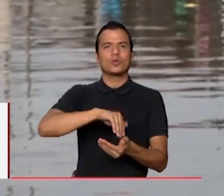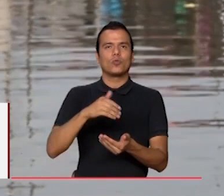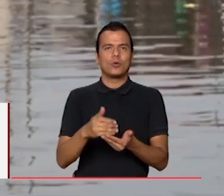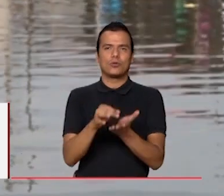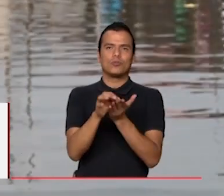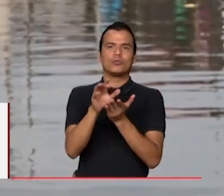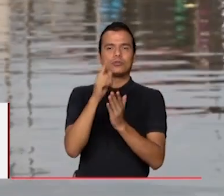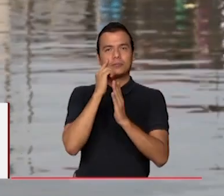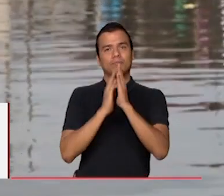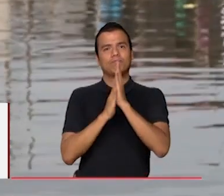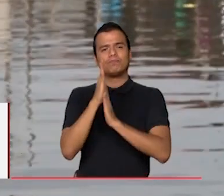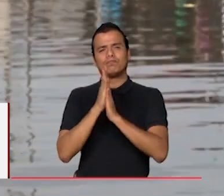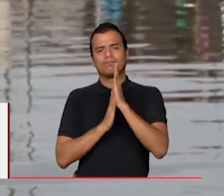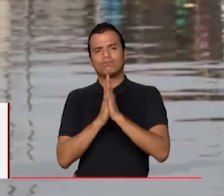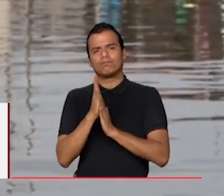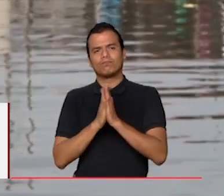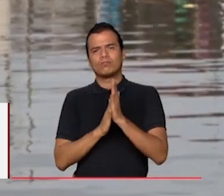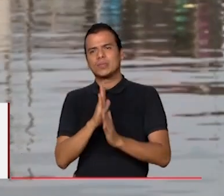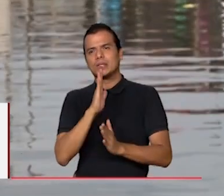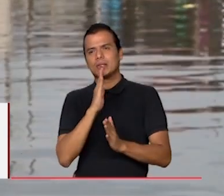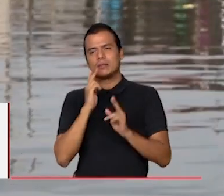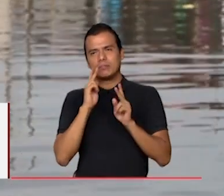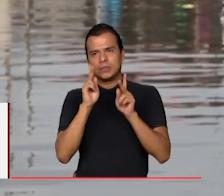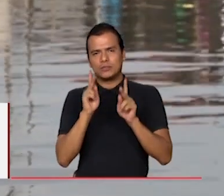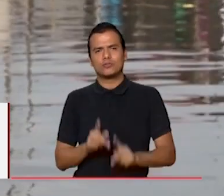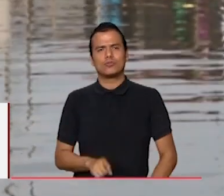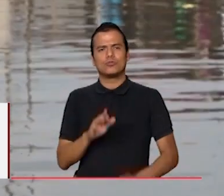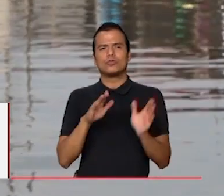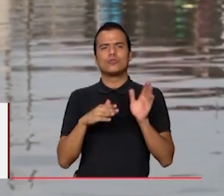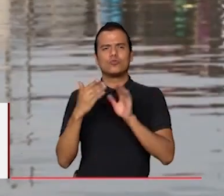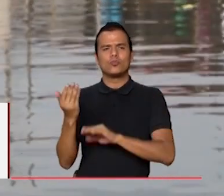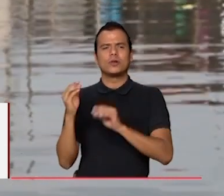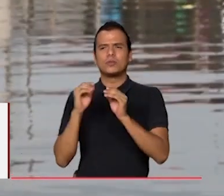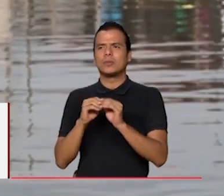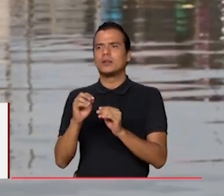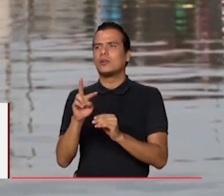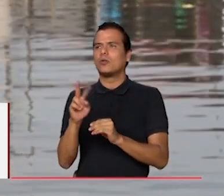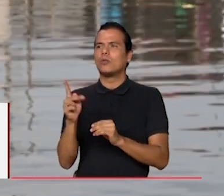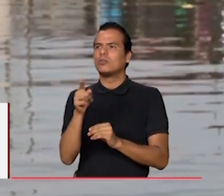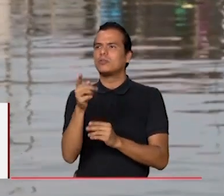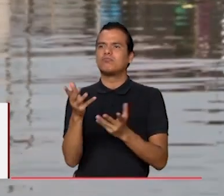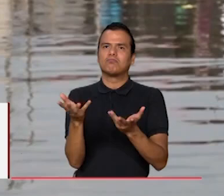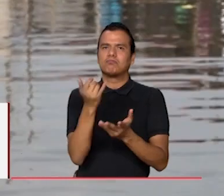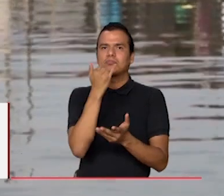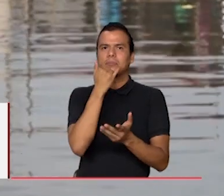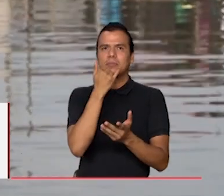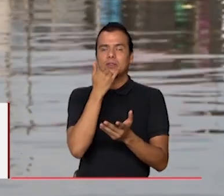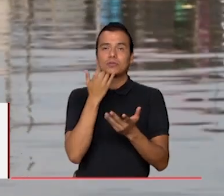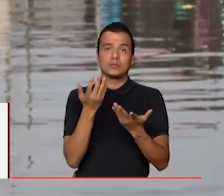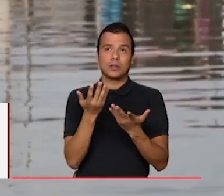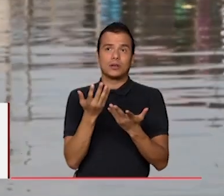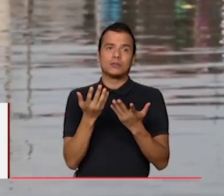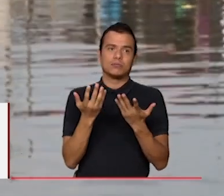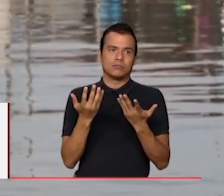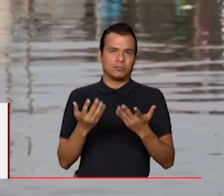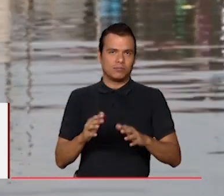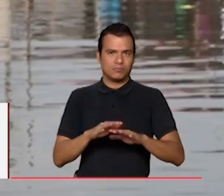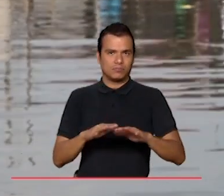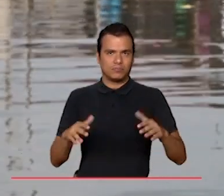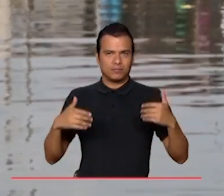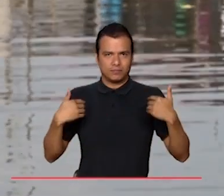a la expectativa y esperan el resultado de la investigación para saber qué fue lo que pasó con los dos experimentados pescadores. Es la